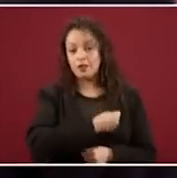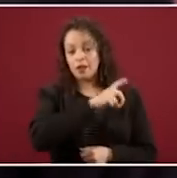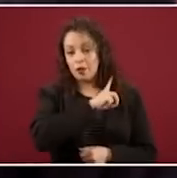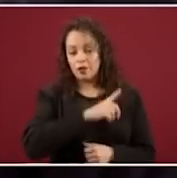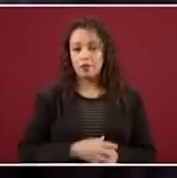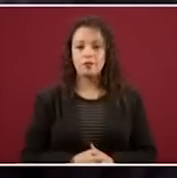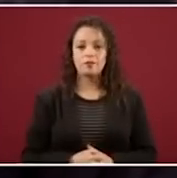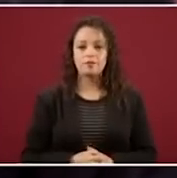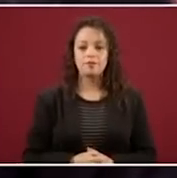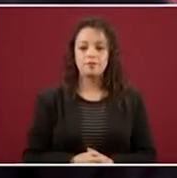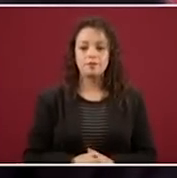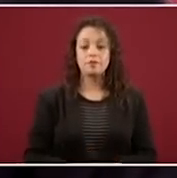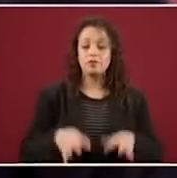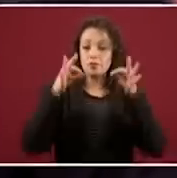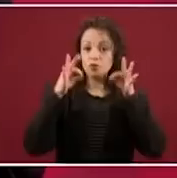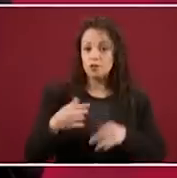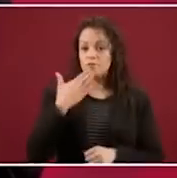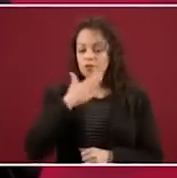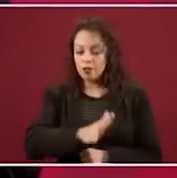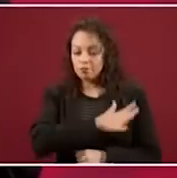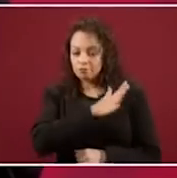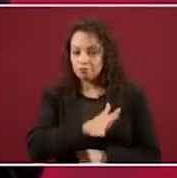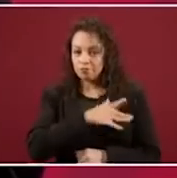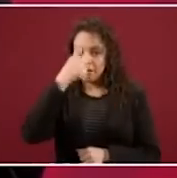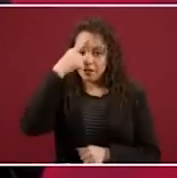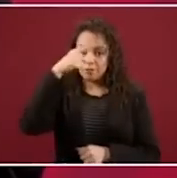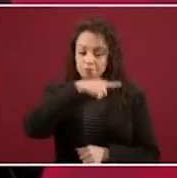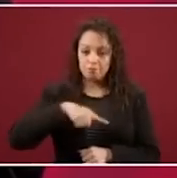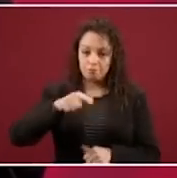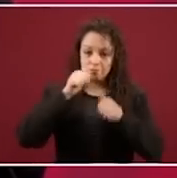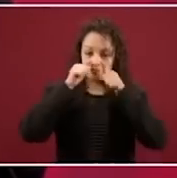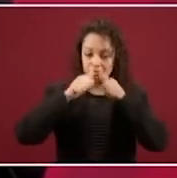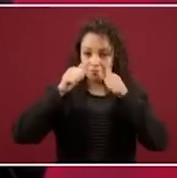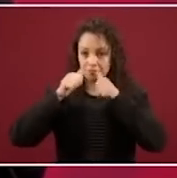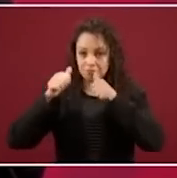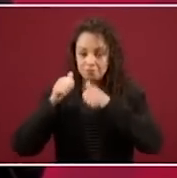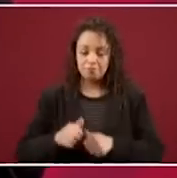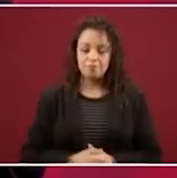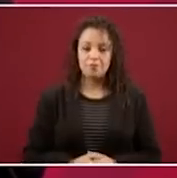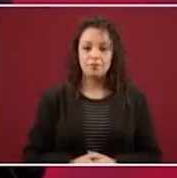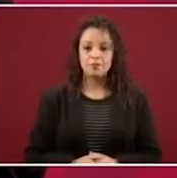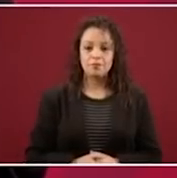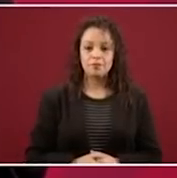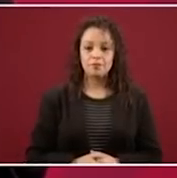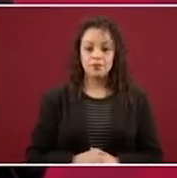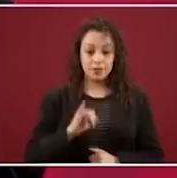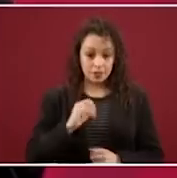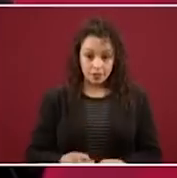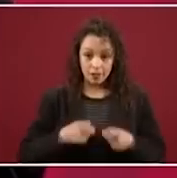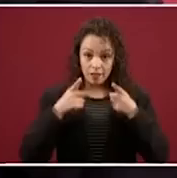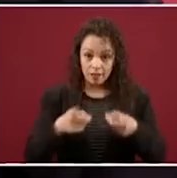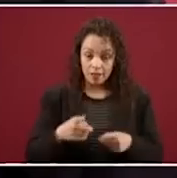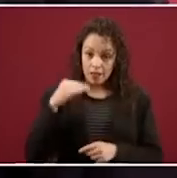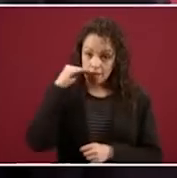es buena la calidad del servicio y si se entregan de manera gratuita